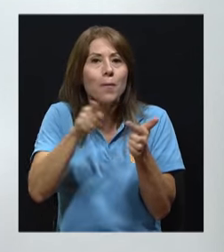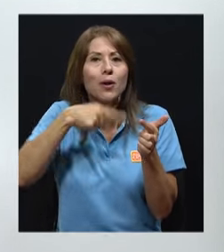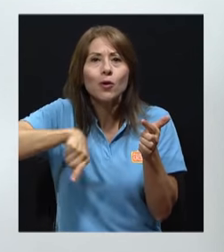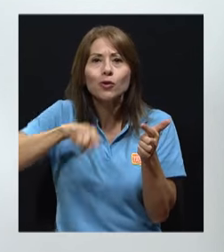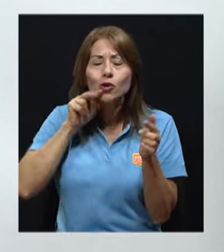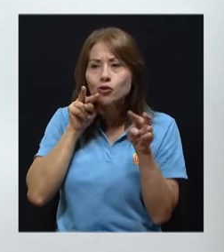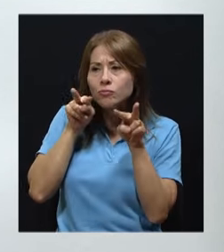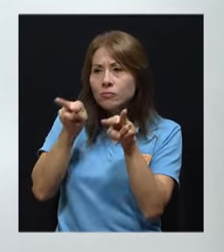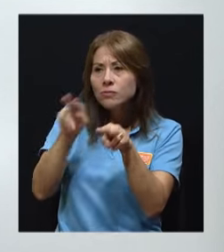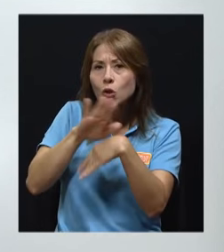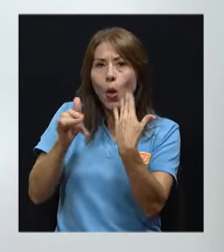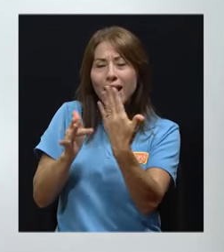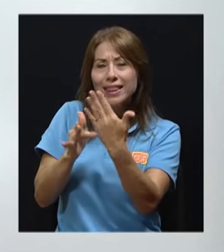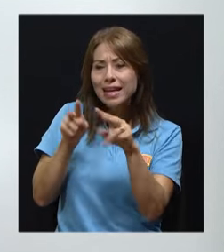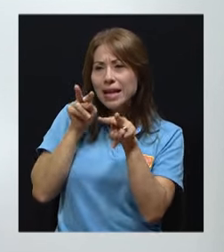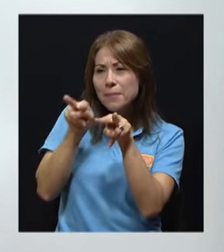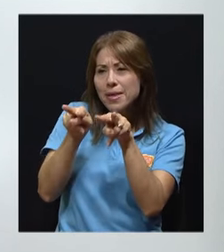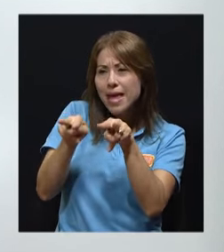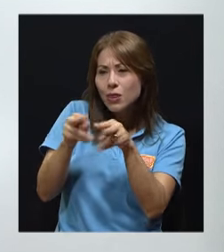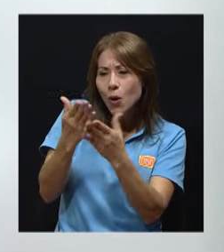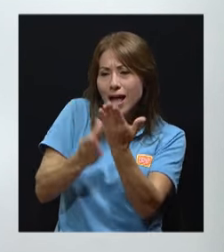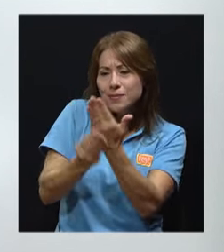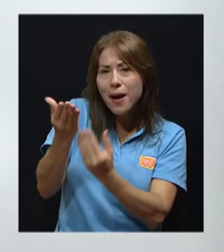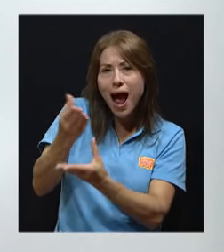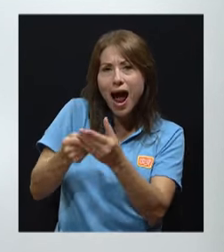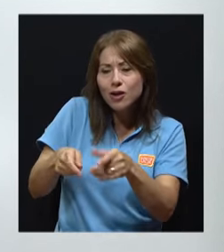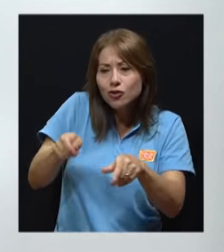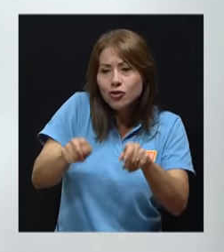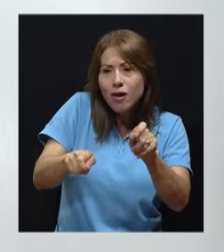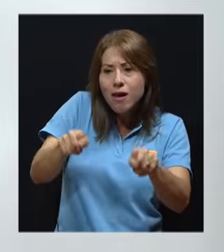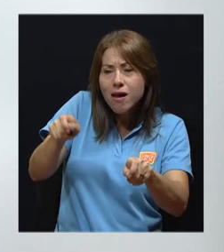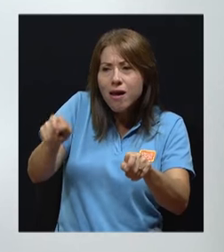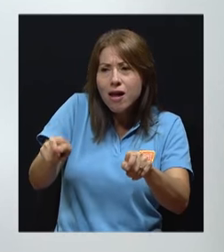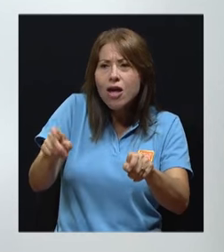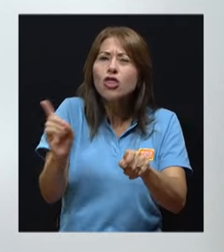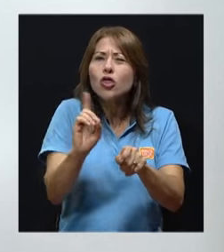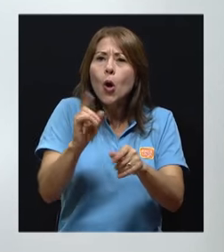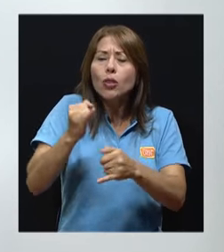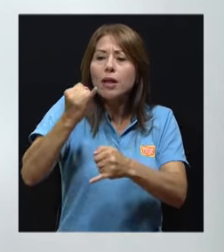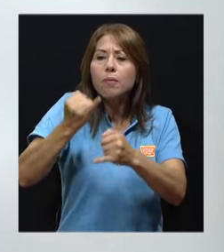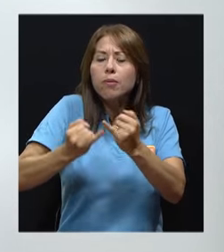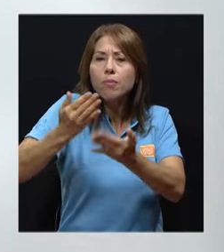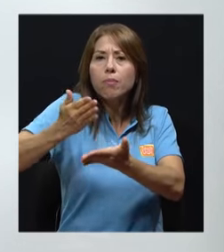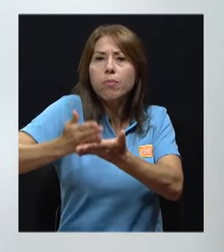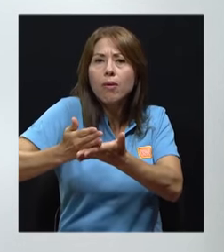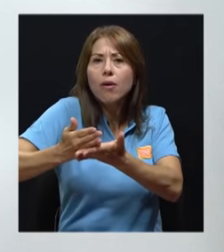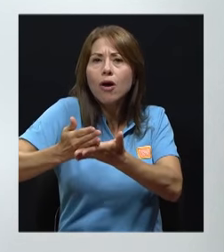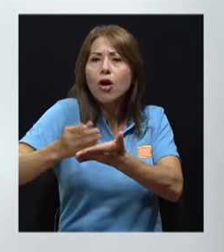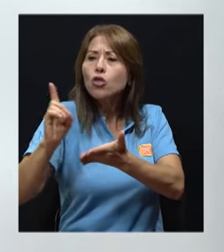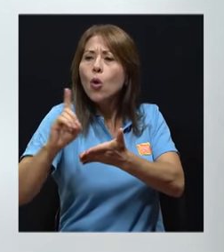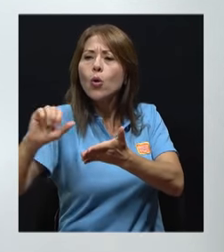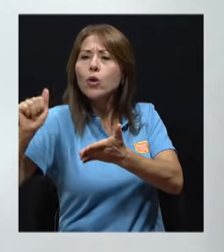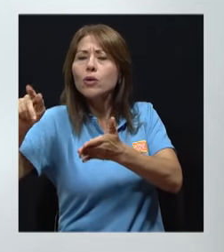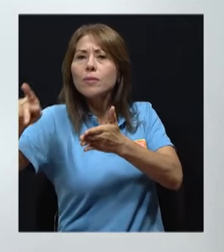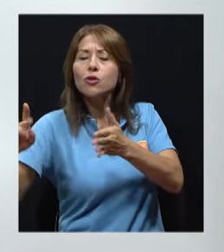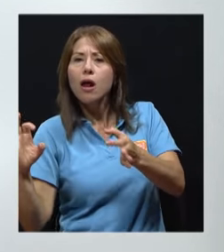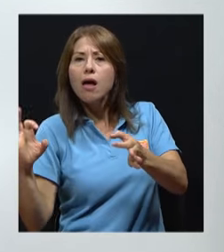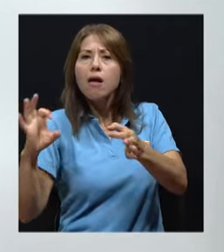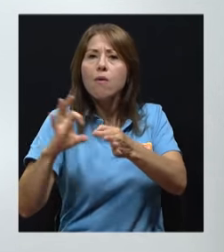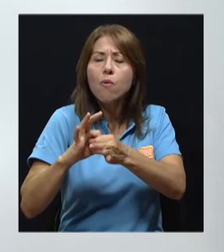Entonces tenemos que estar viendo las manos revisando dónde apagó dónde hizo ligadura dónde hace el